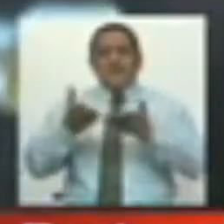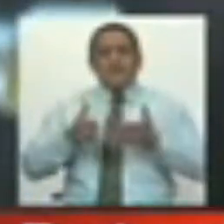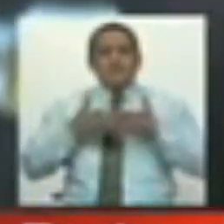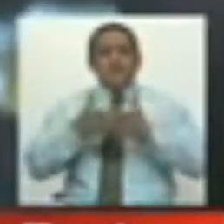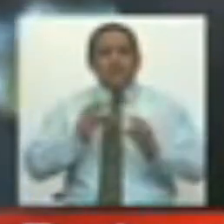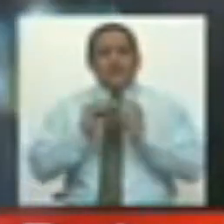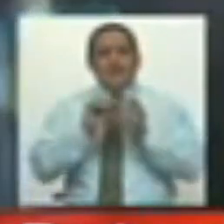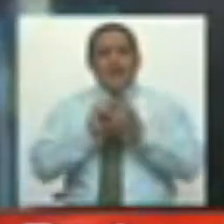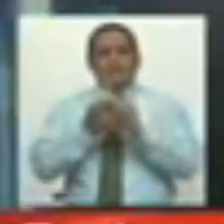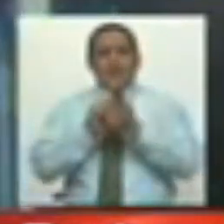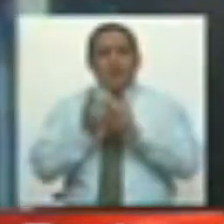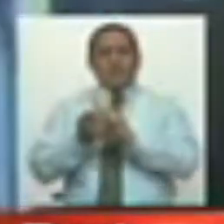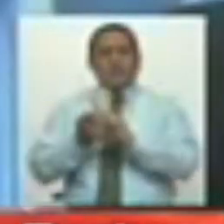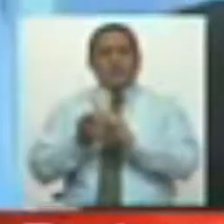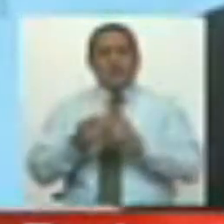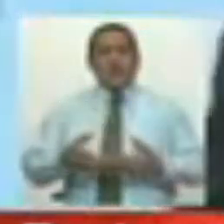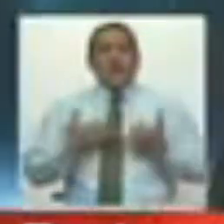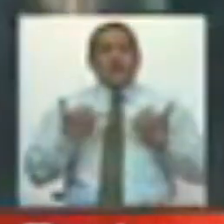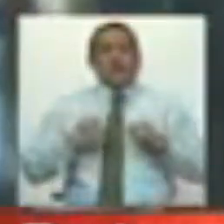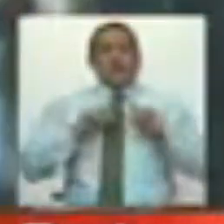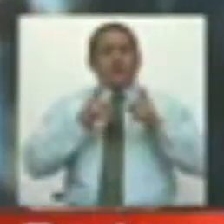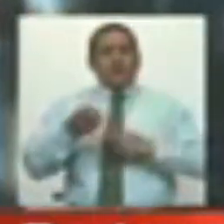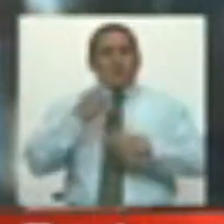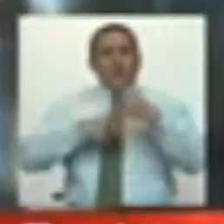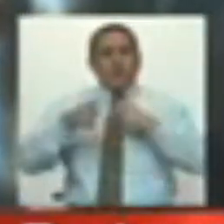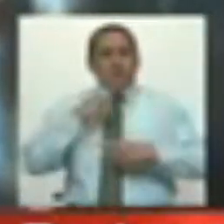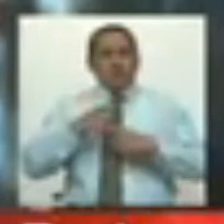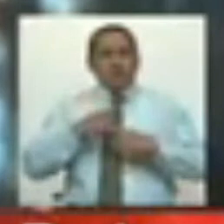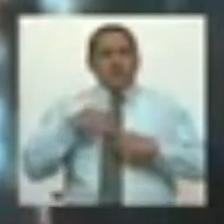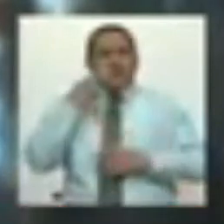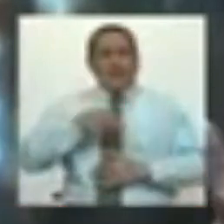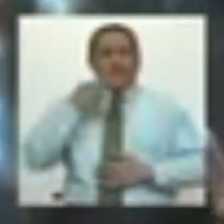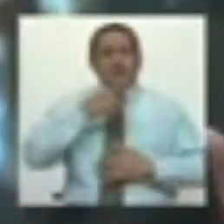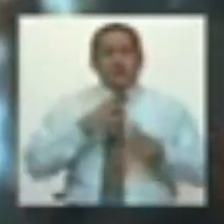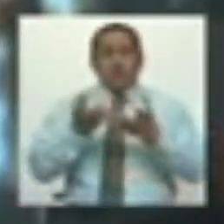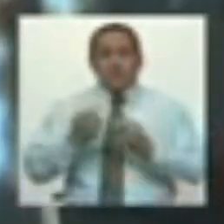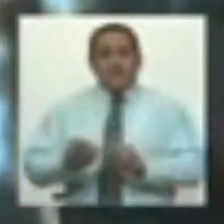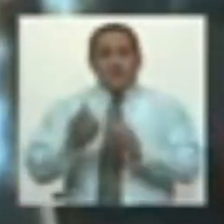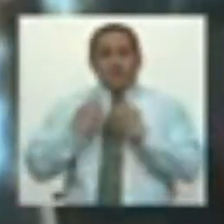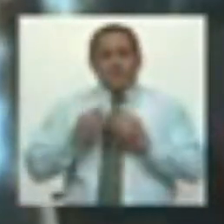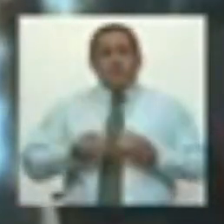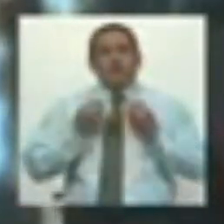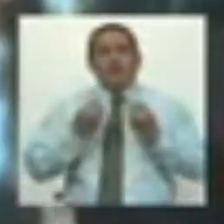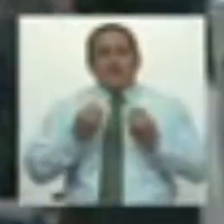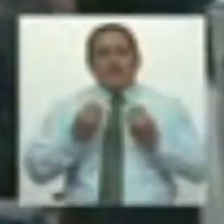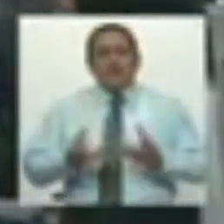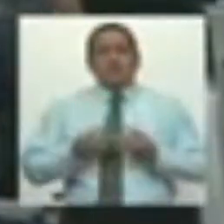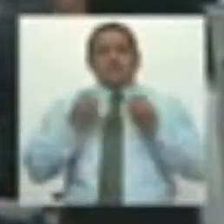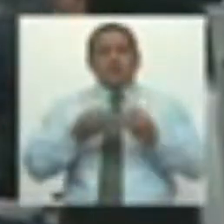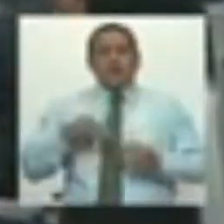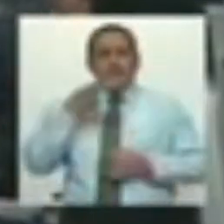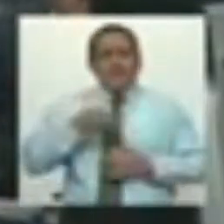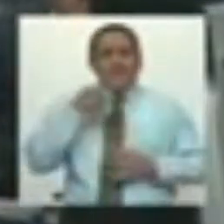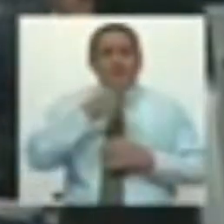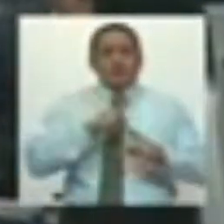totalmente renovado ahora bien volvamos al bueno riesgo no me quiere contestar señor sabe por qué porque él cuando ríe